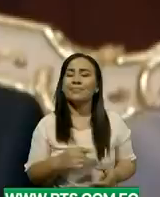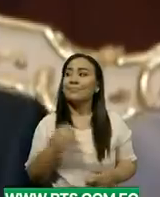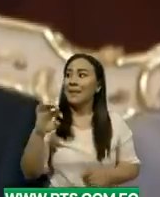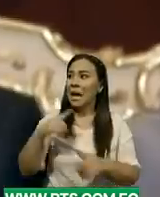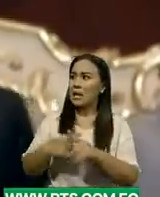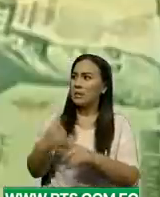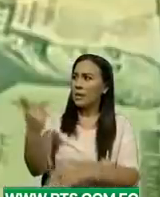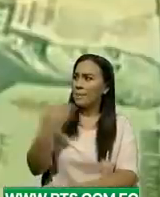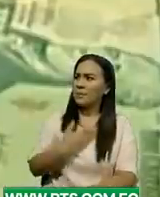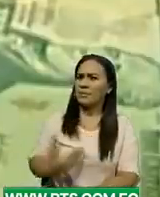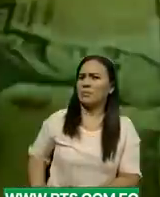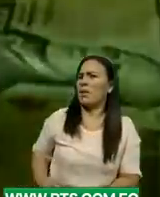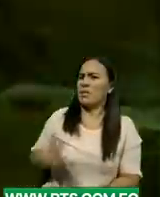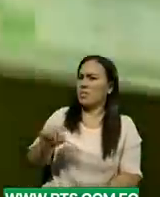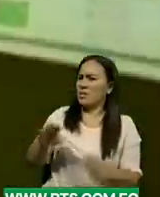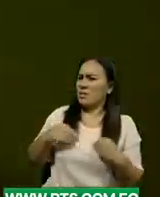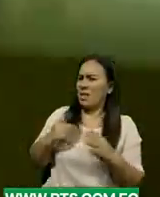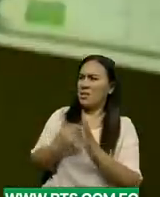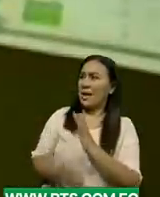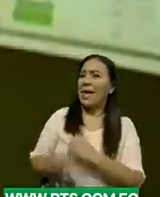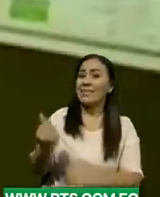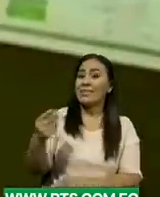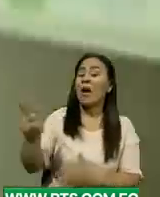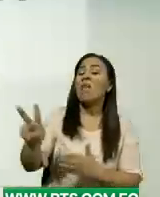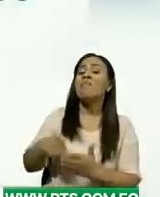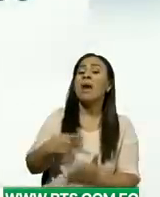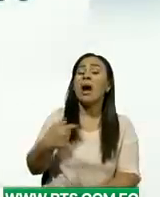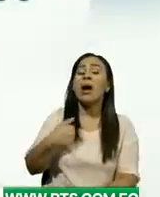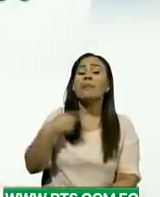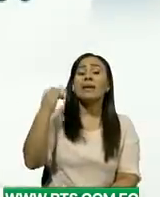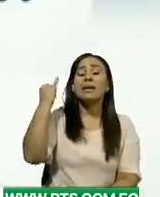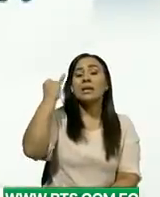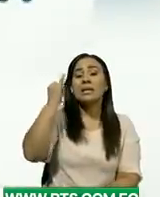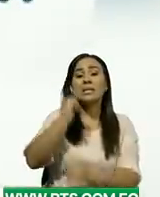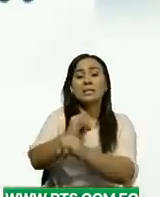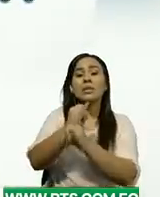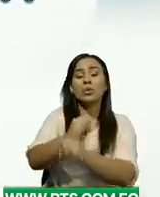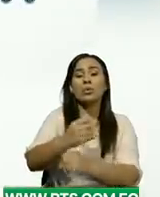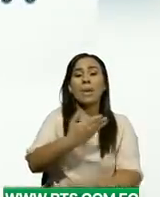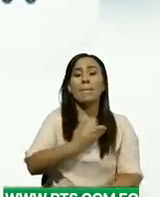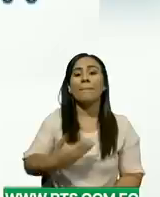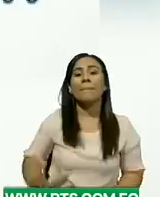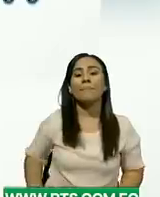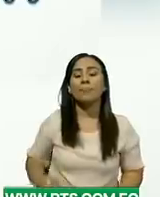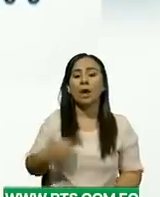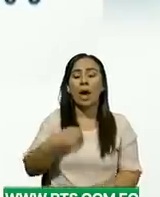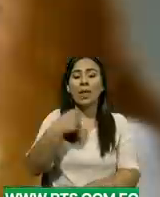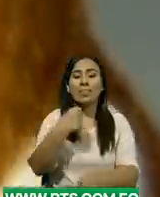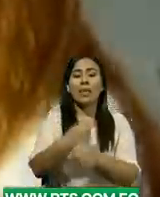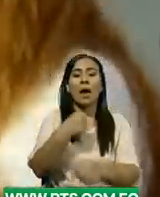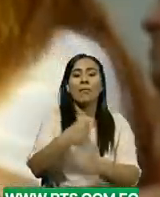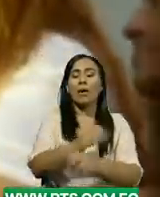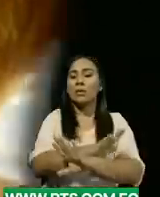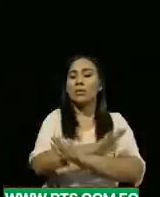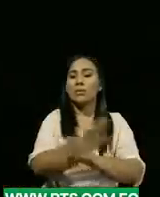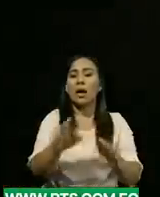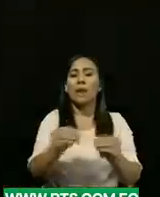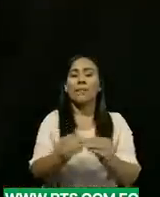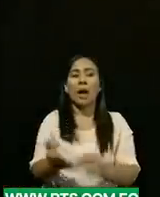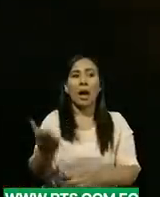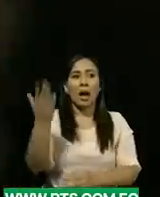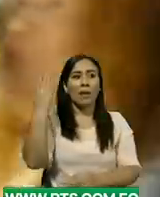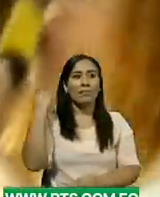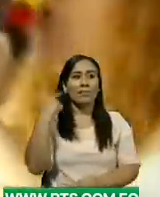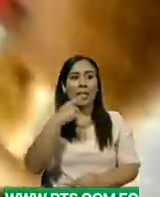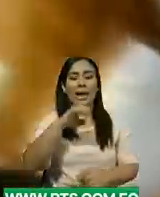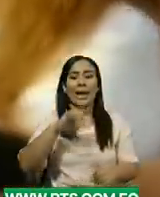Correa rechazó la denuncia y aseguró que el dinero pagado al Instituto del Pensamiento Político que preside fue por honorarios profesionales. En su momento,